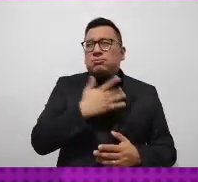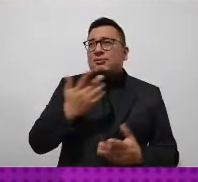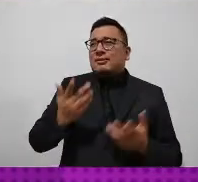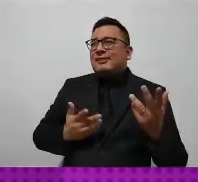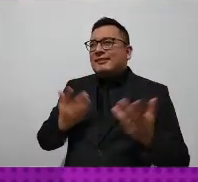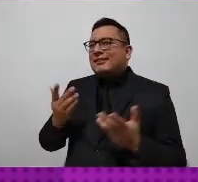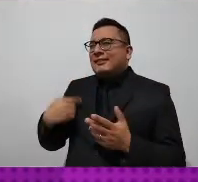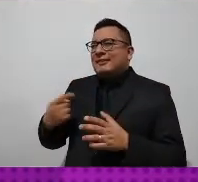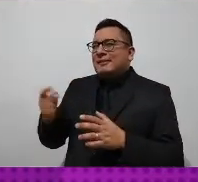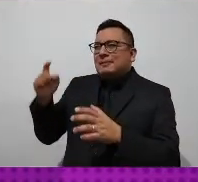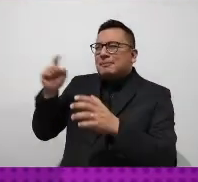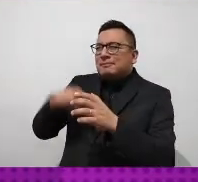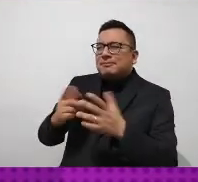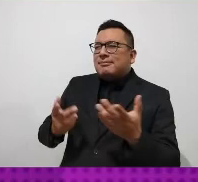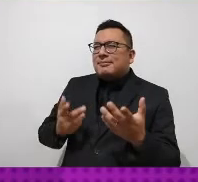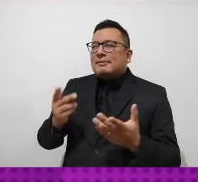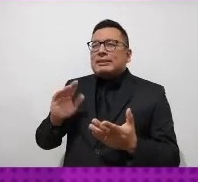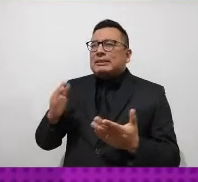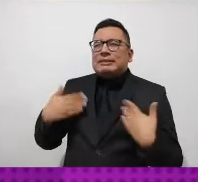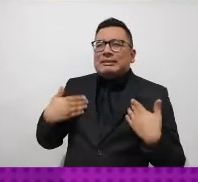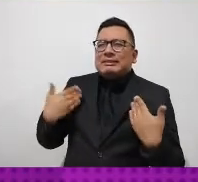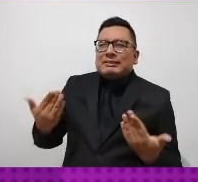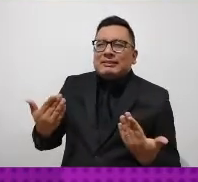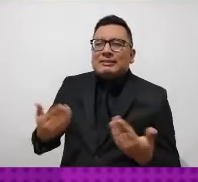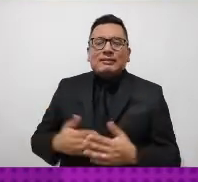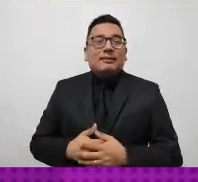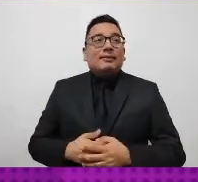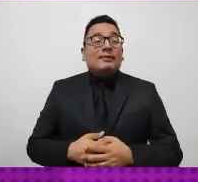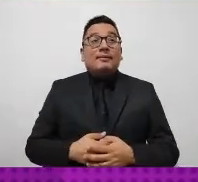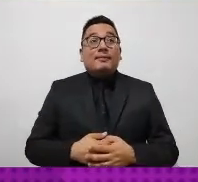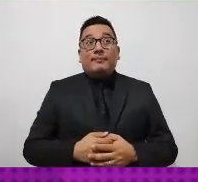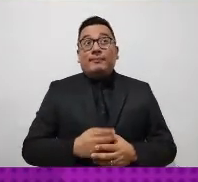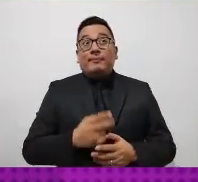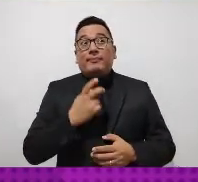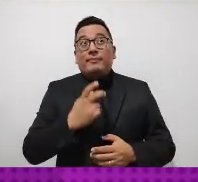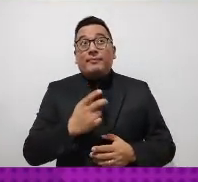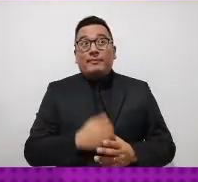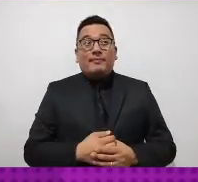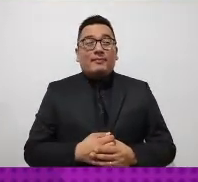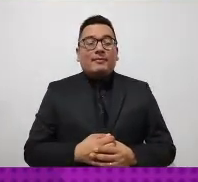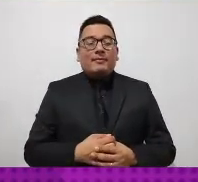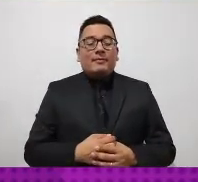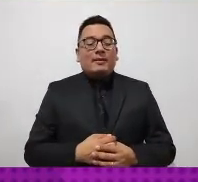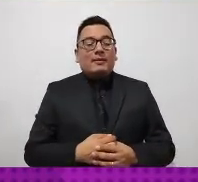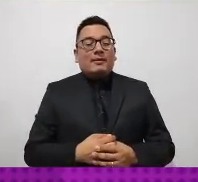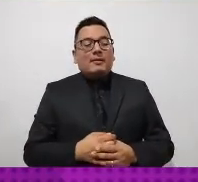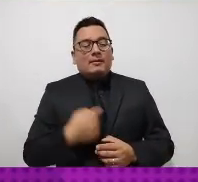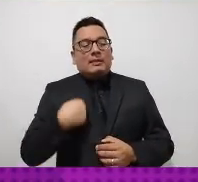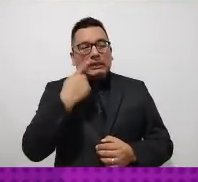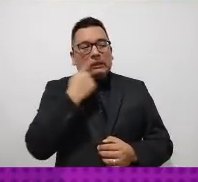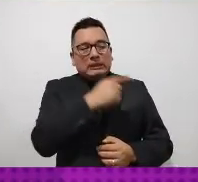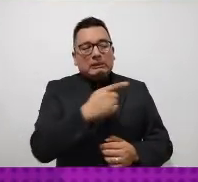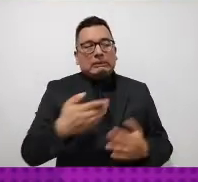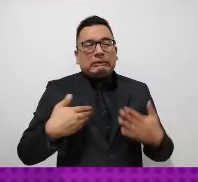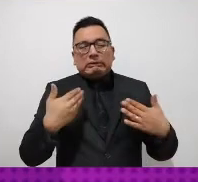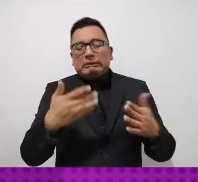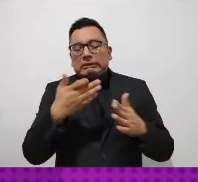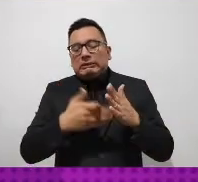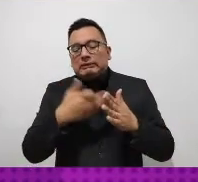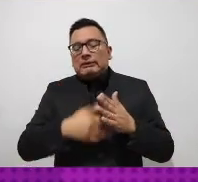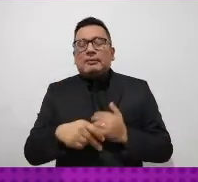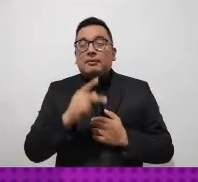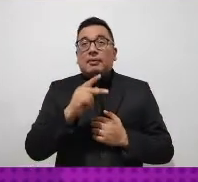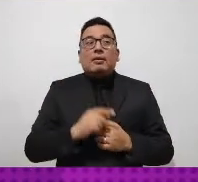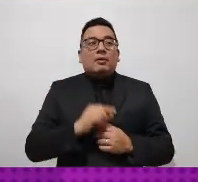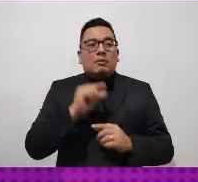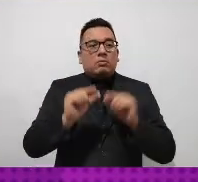segura de quererme meter en desconfianza, eso. Desconfianza. Yo creo que era más que nada desconfianza en un inicio. Sin embargo, conforme